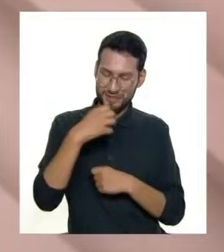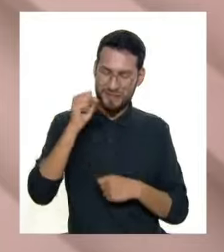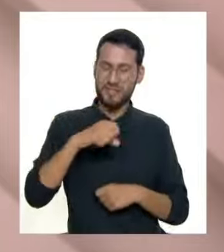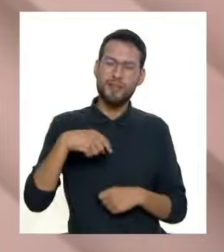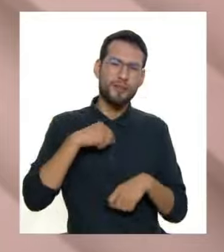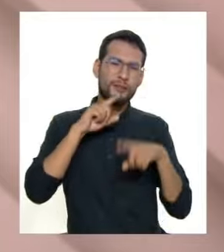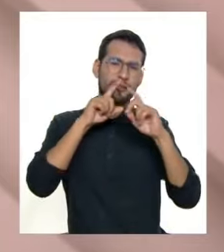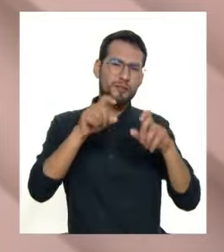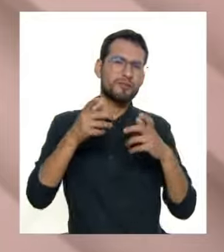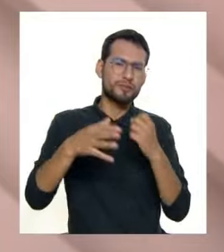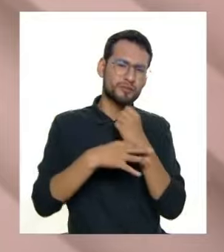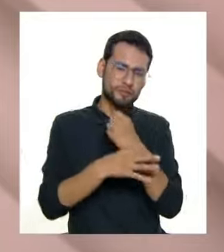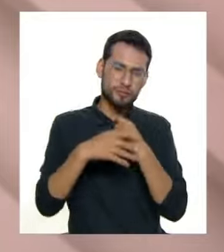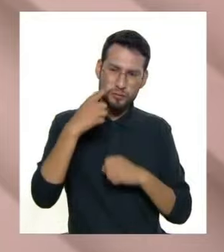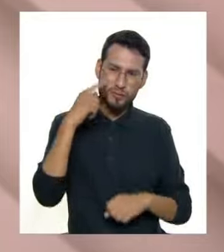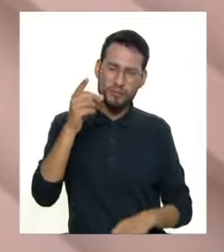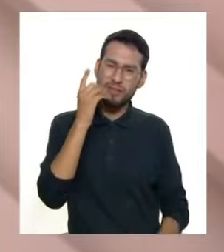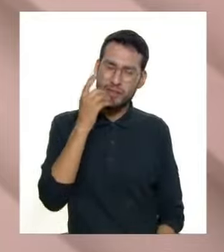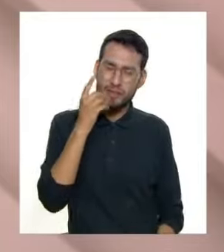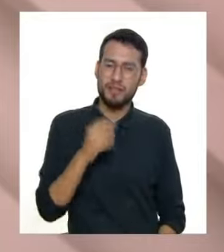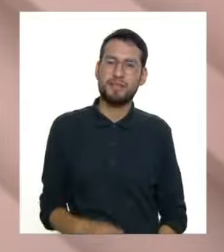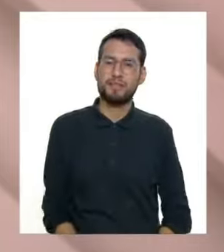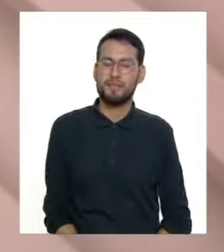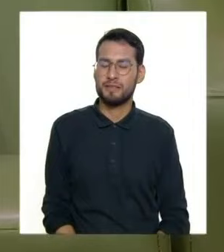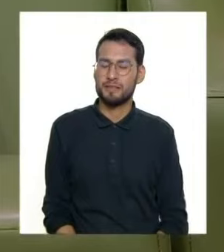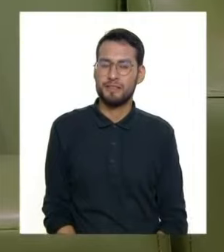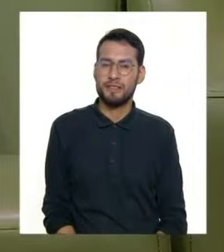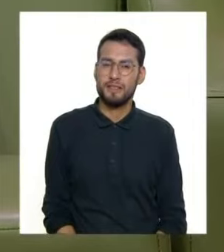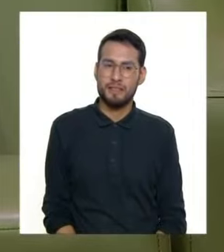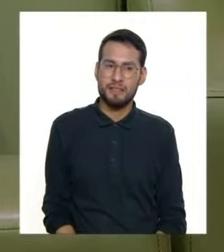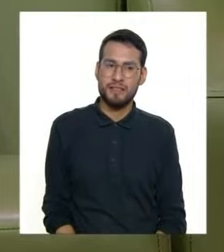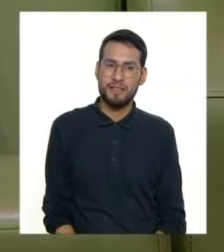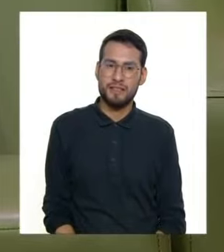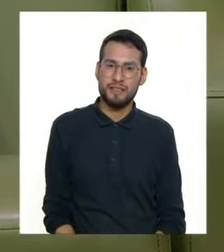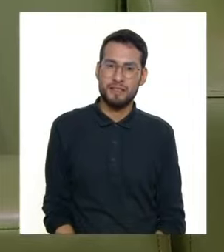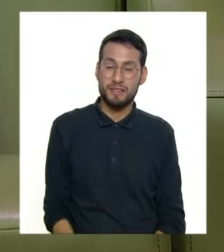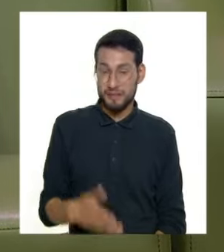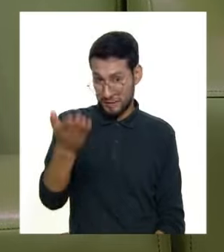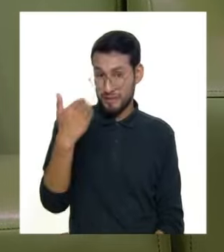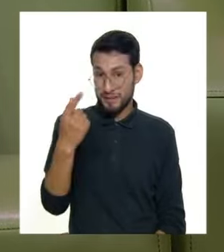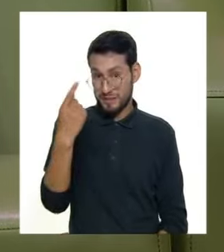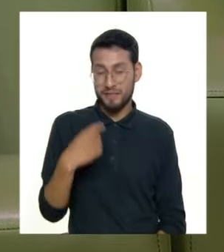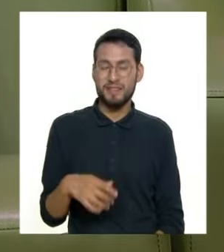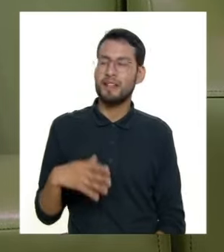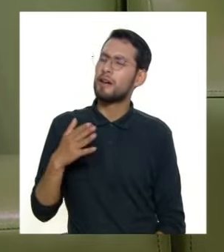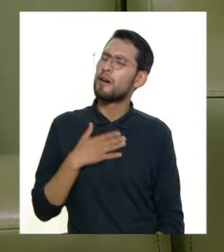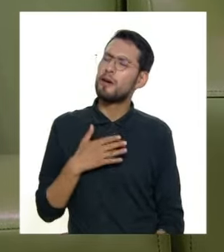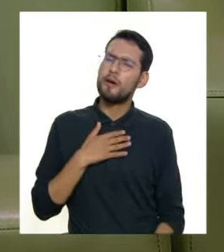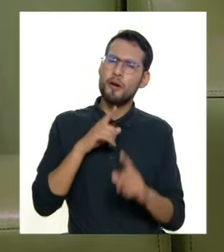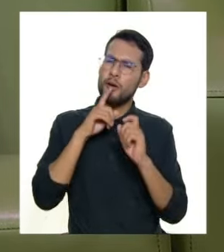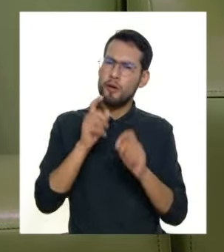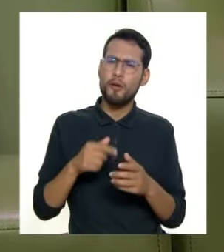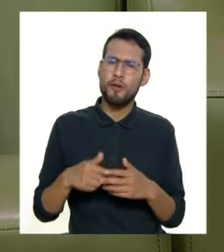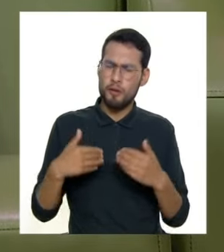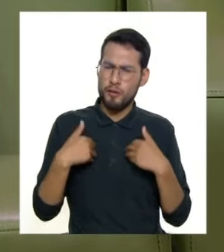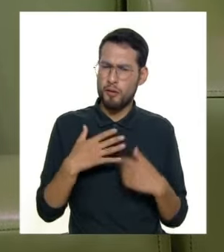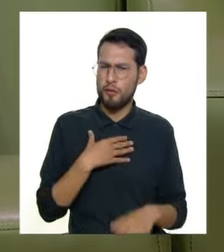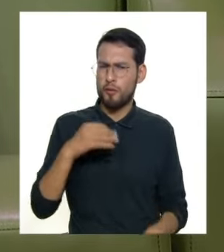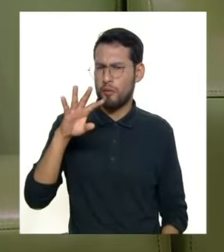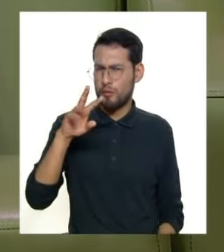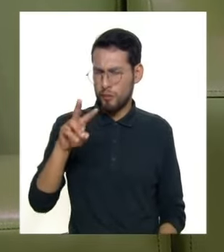una consulta para el odontólogo. Acá está mi lado. Pregunta, acá está. Mi consulta es, mire, yo tengo